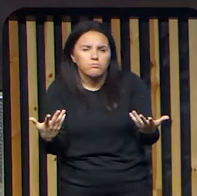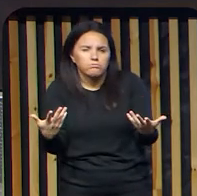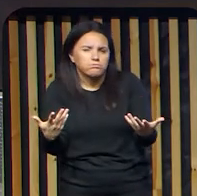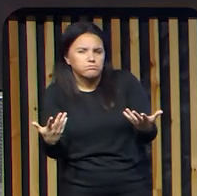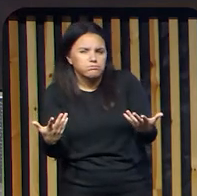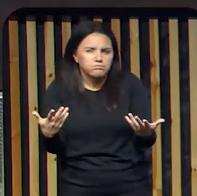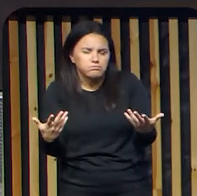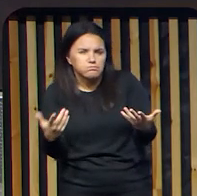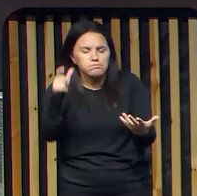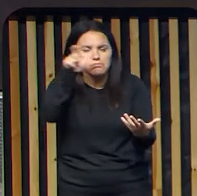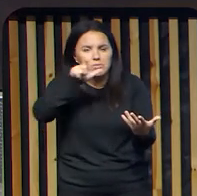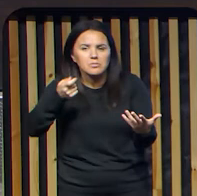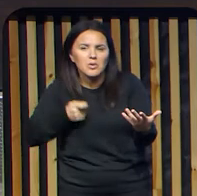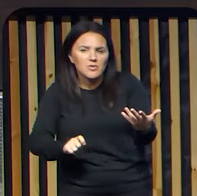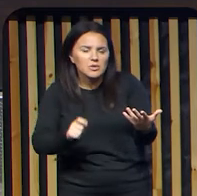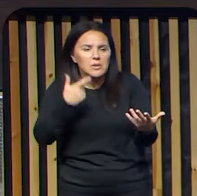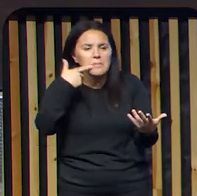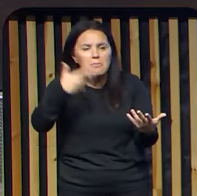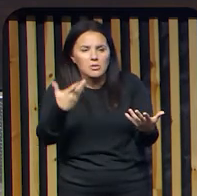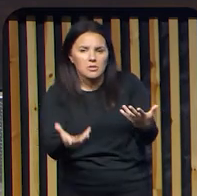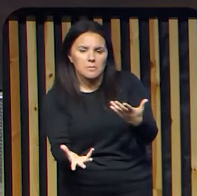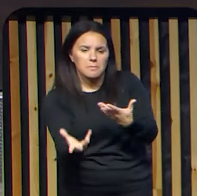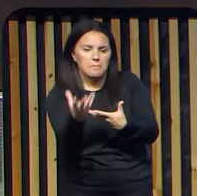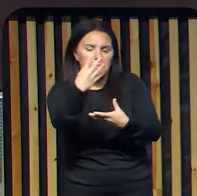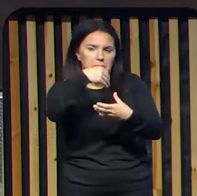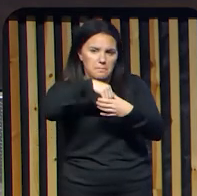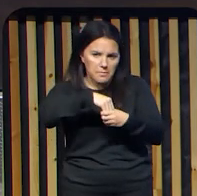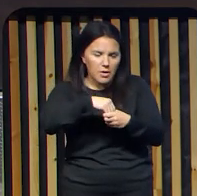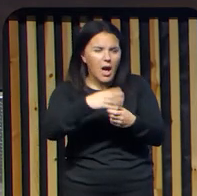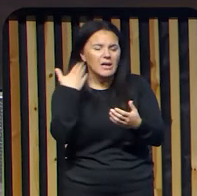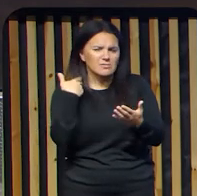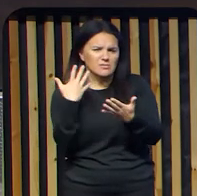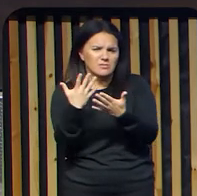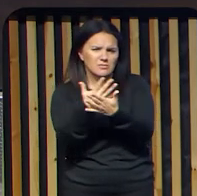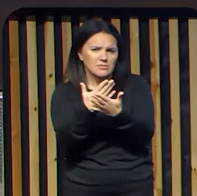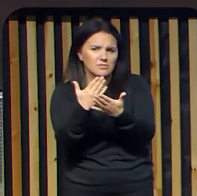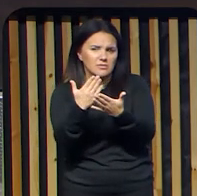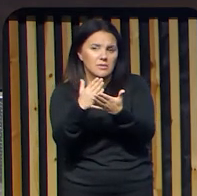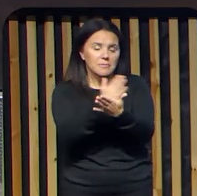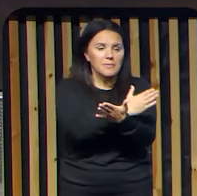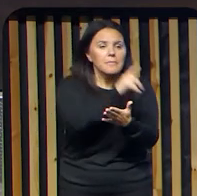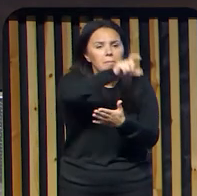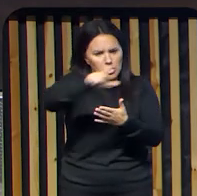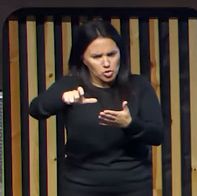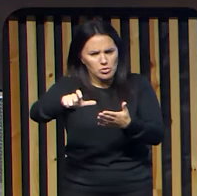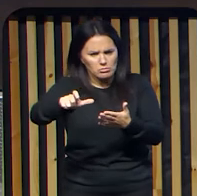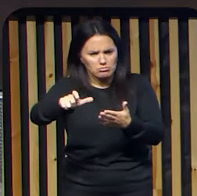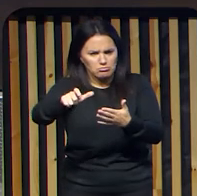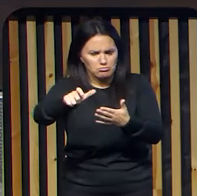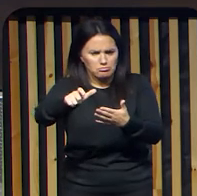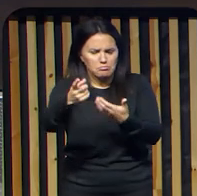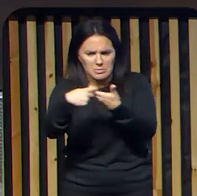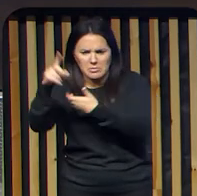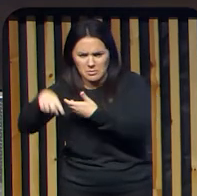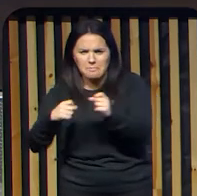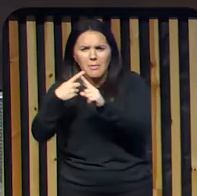de la participación ciudadana que pueden aportar diferentes profesionales por lo que yo he visto hasta